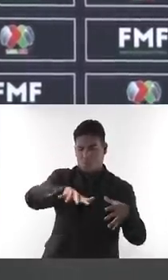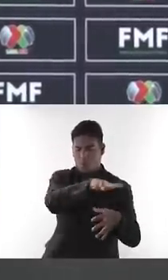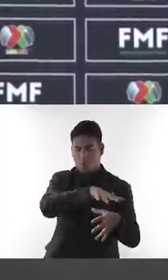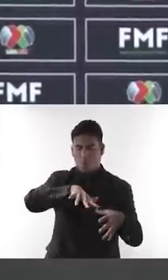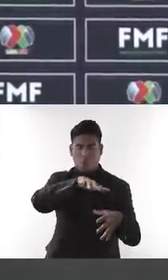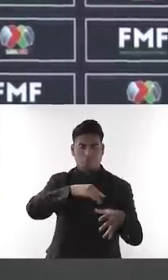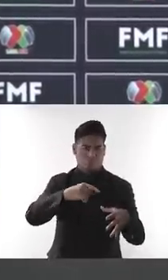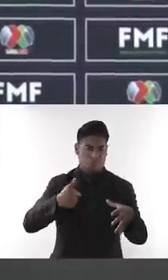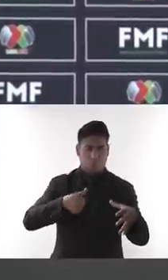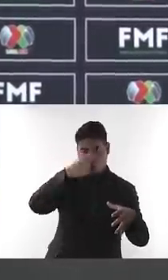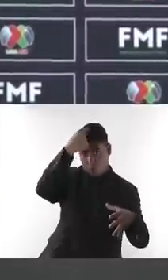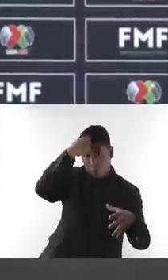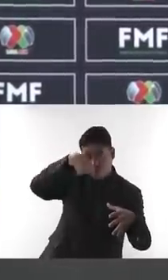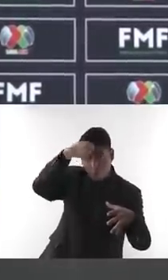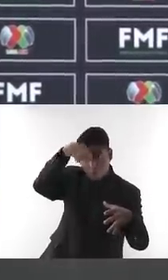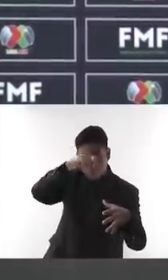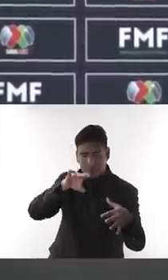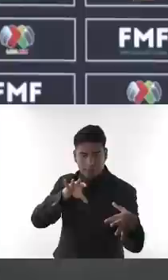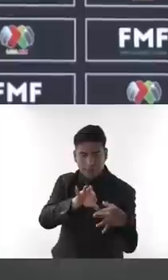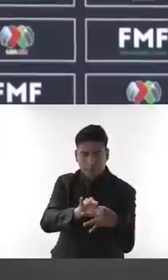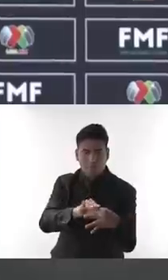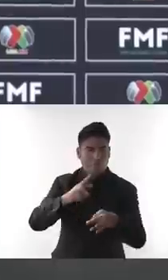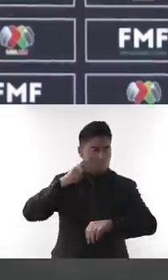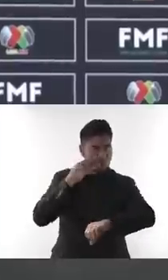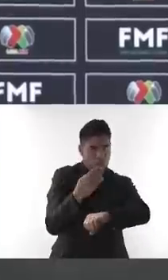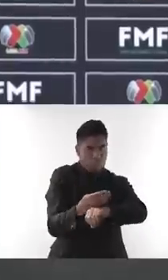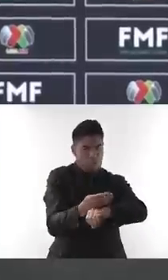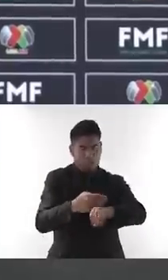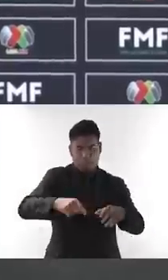comprometido con el proyecto, que supo lidiar con